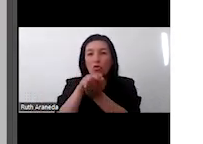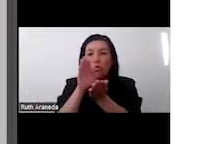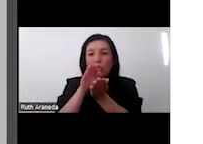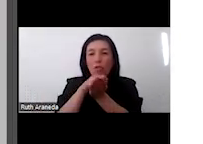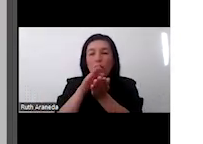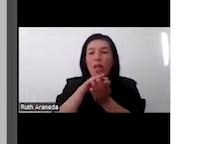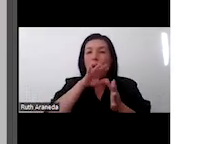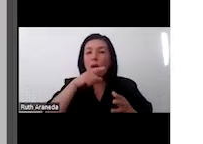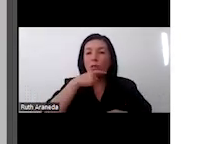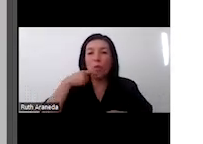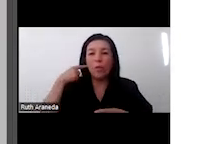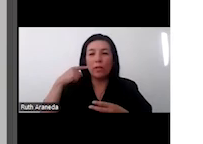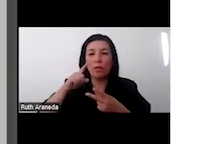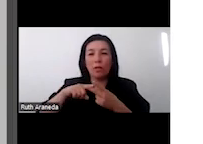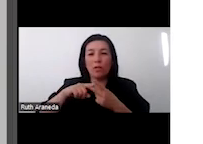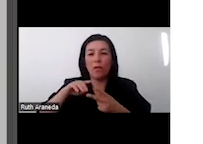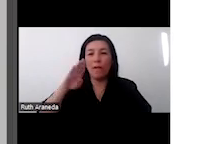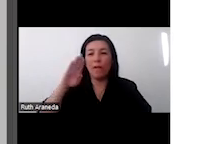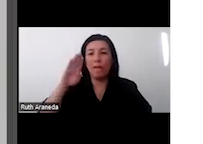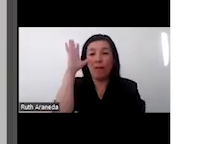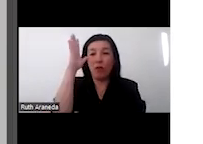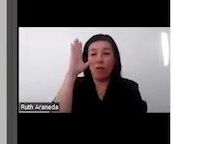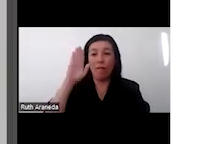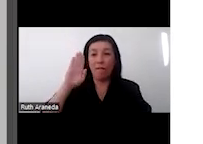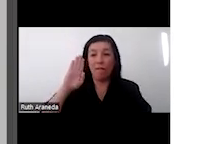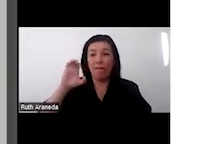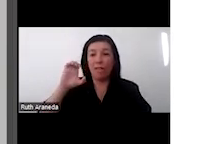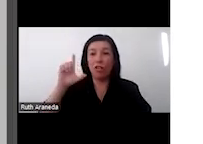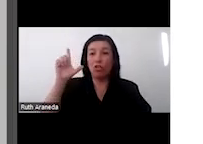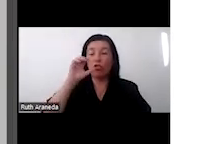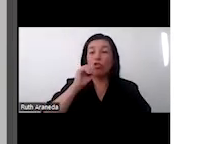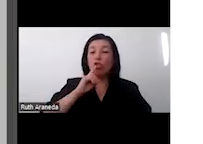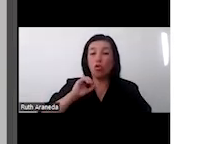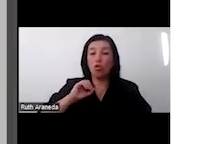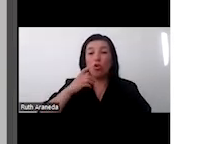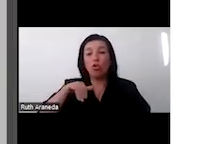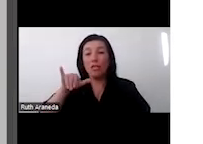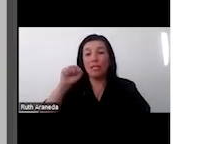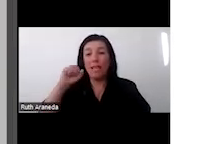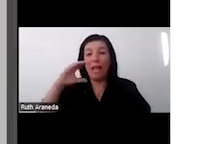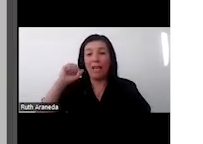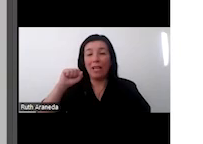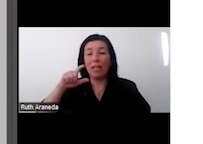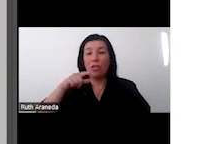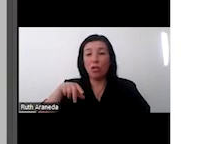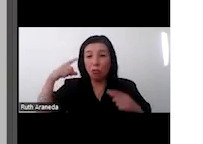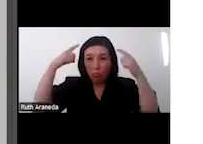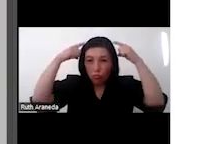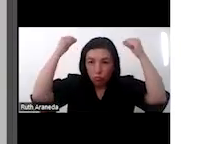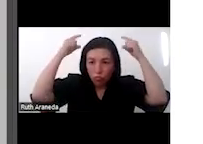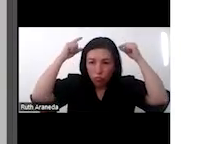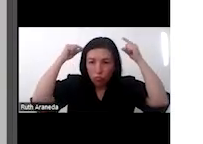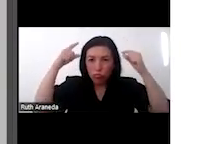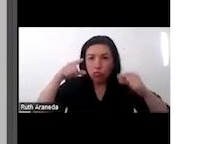dulce, el belloto del norte, la yaca del norte y el murciélago oreja de ratón de